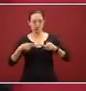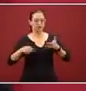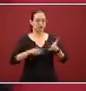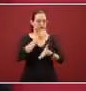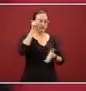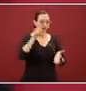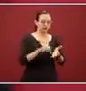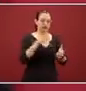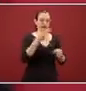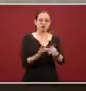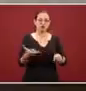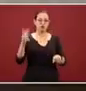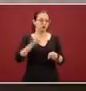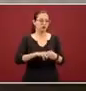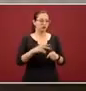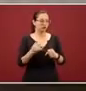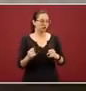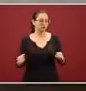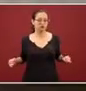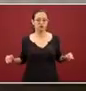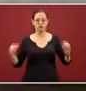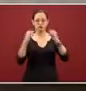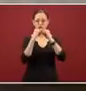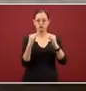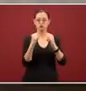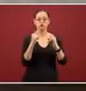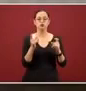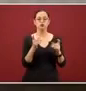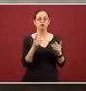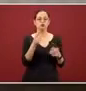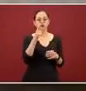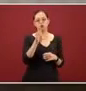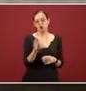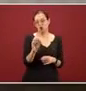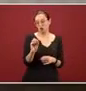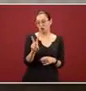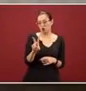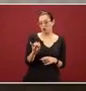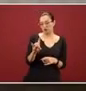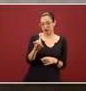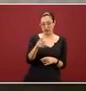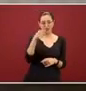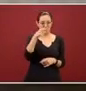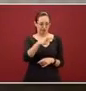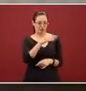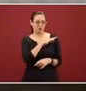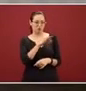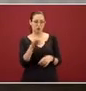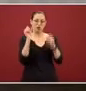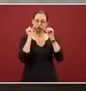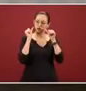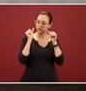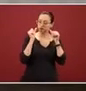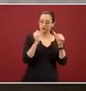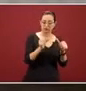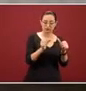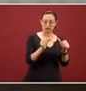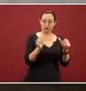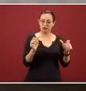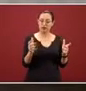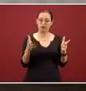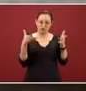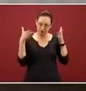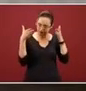que llamamos los centros predominantemente COVID, y también distinguirlos de los